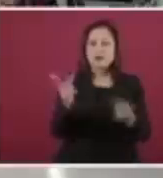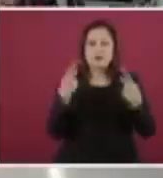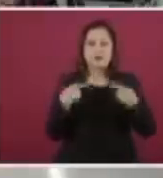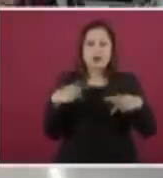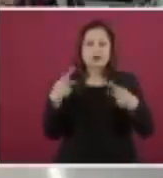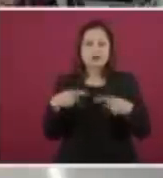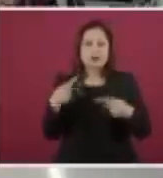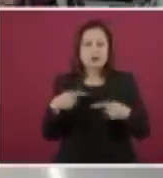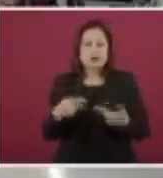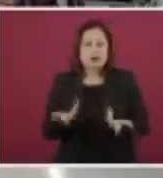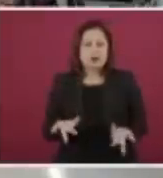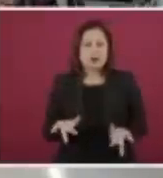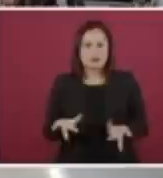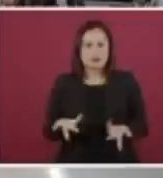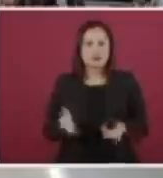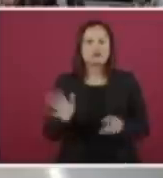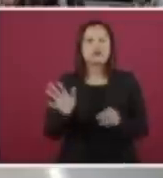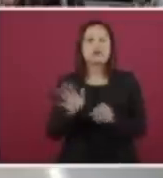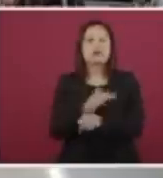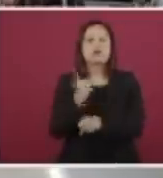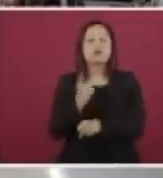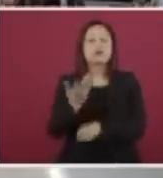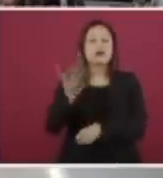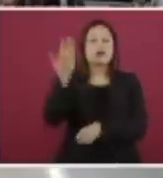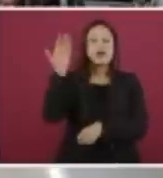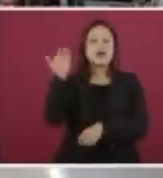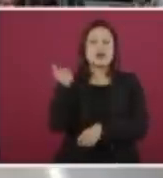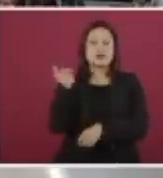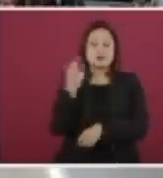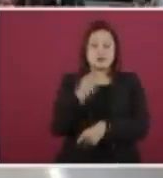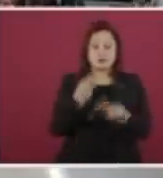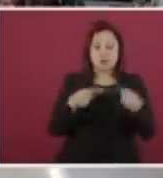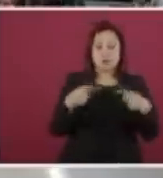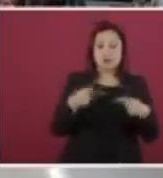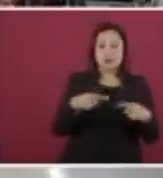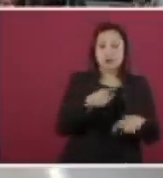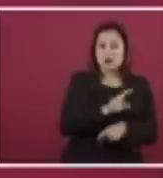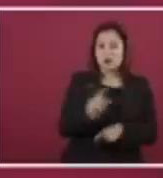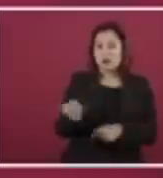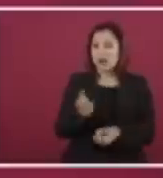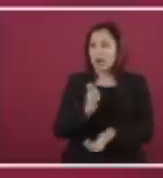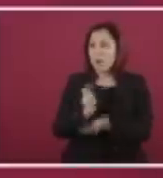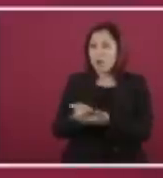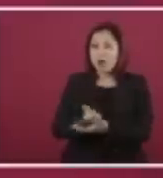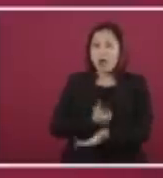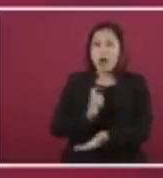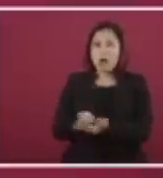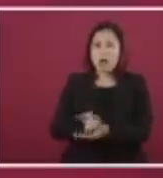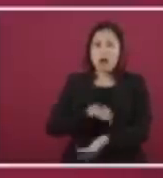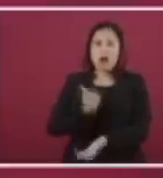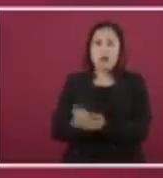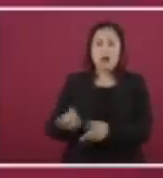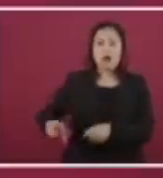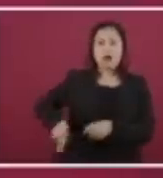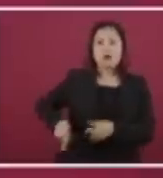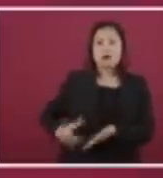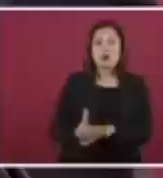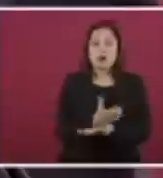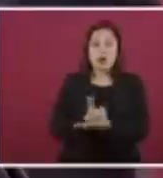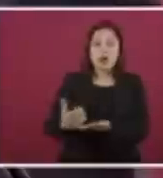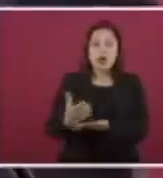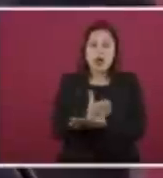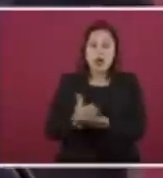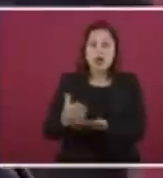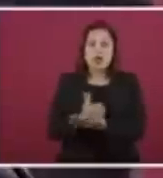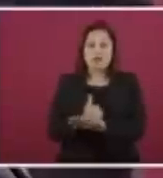porque le costaba mucho al pueblo mantener al gobierno. Siempre lo decía y lo repito, era un